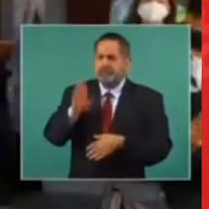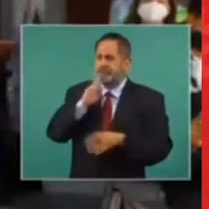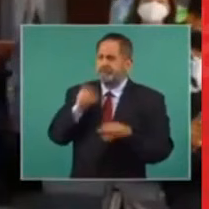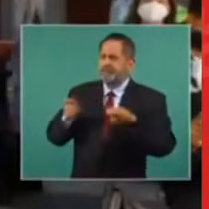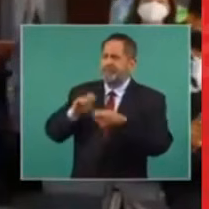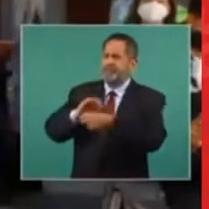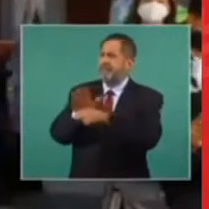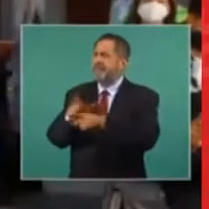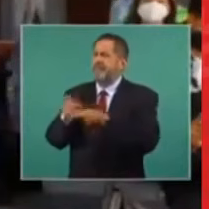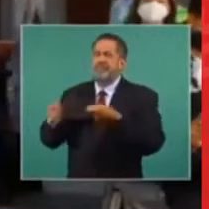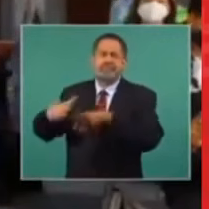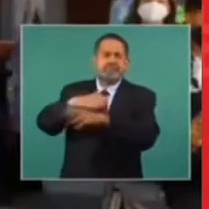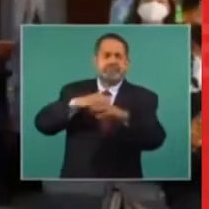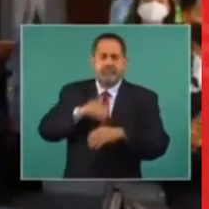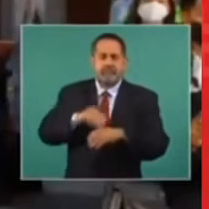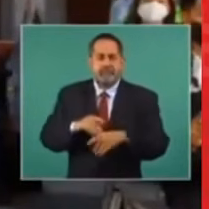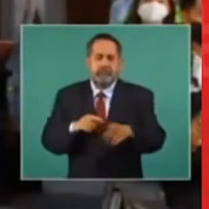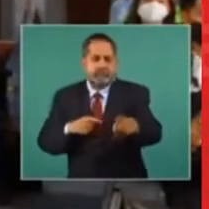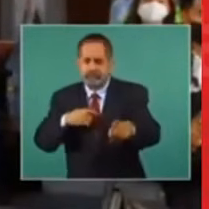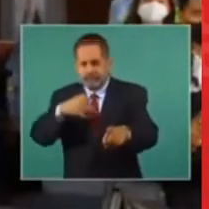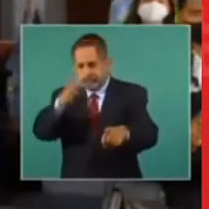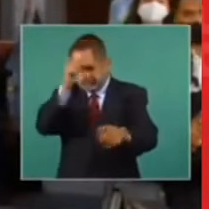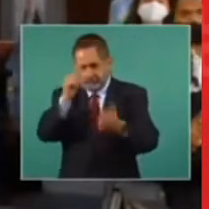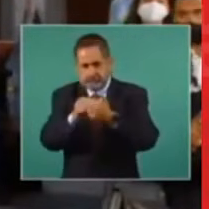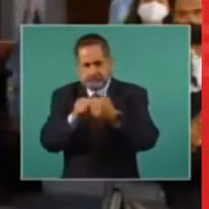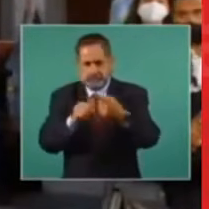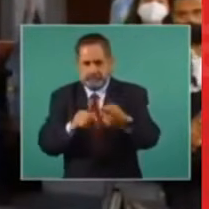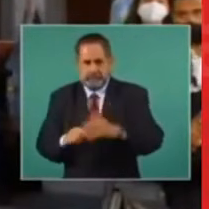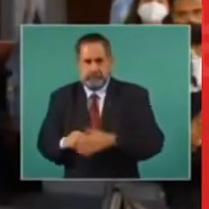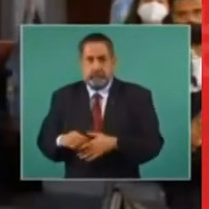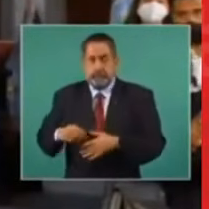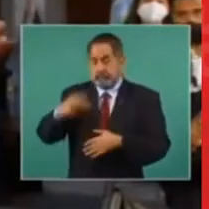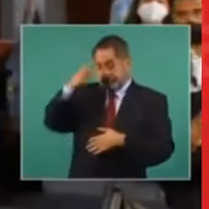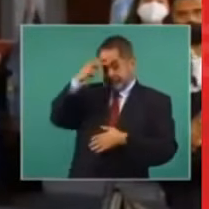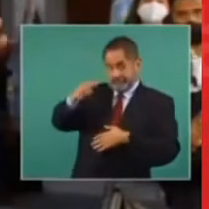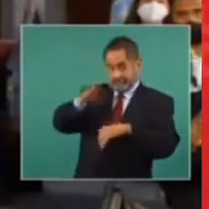¿O qué vimos desde tu perspectiva, Alina Duarte?